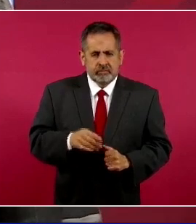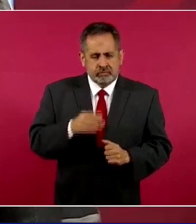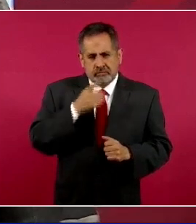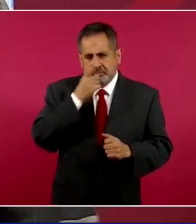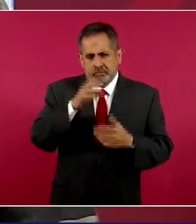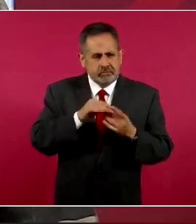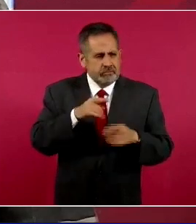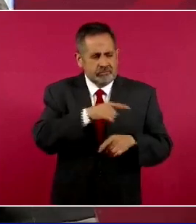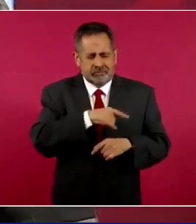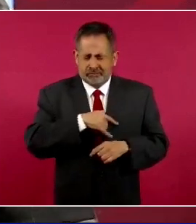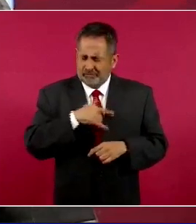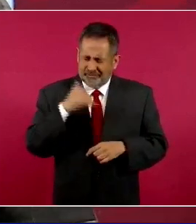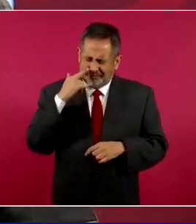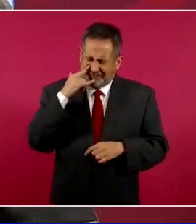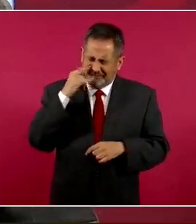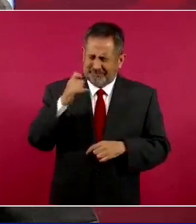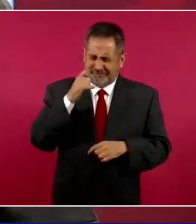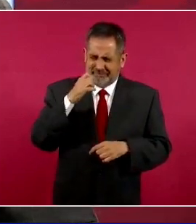extraña,